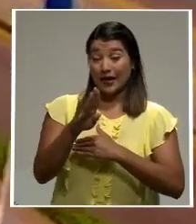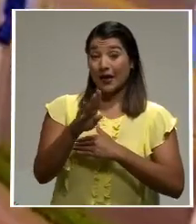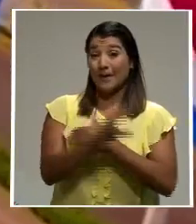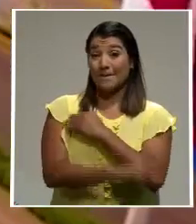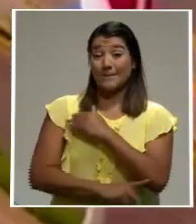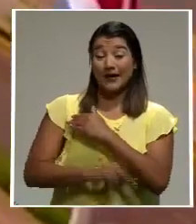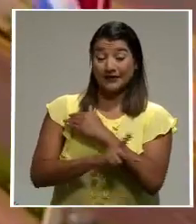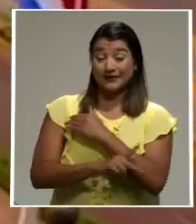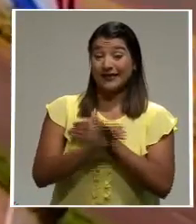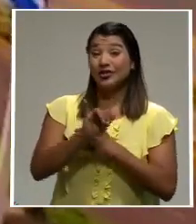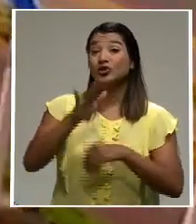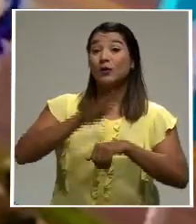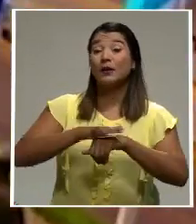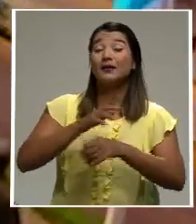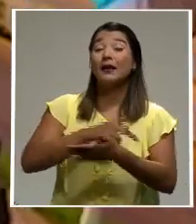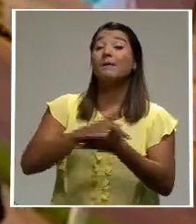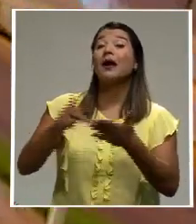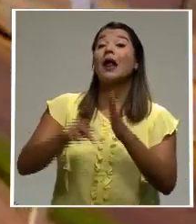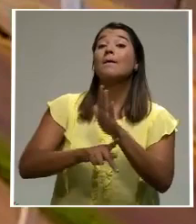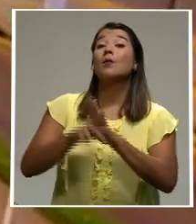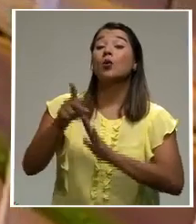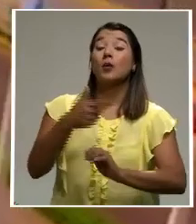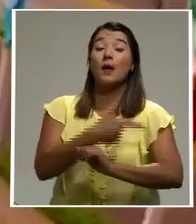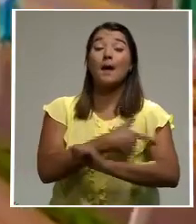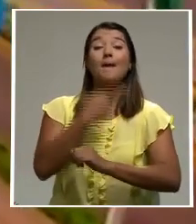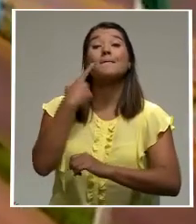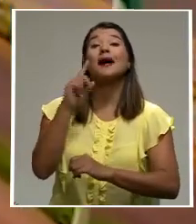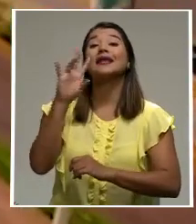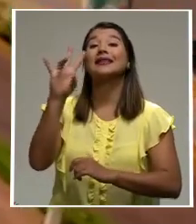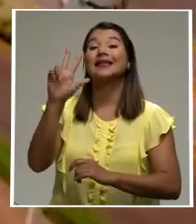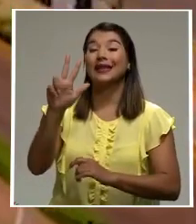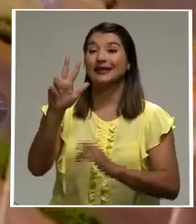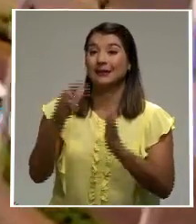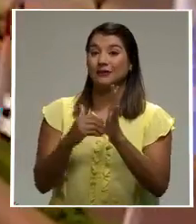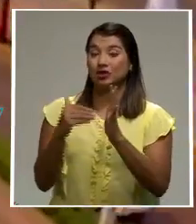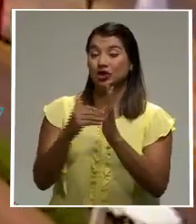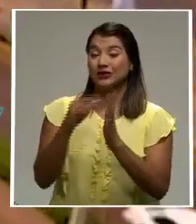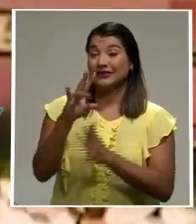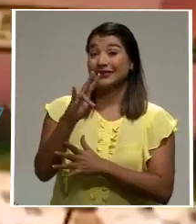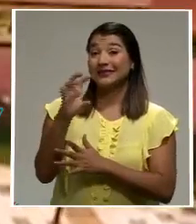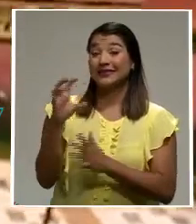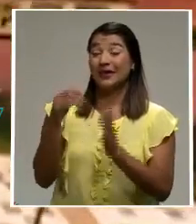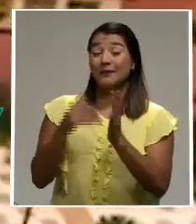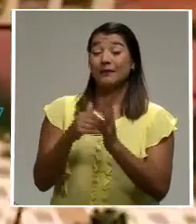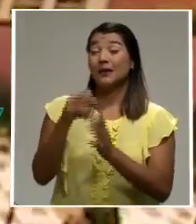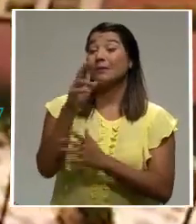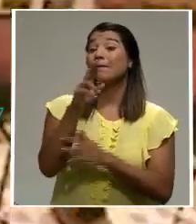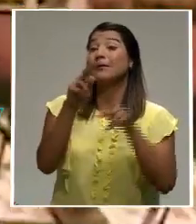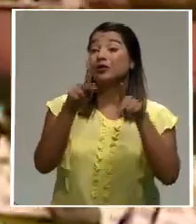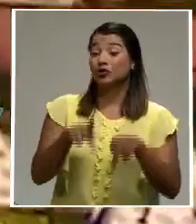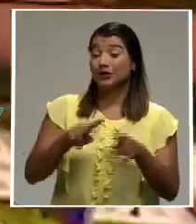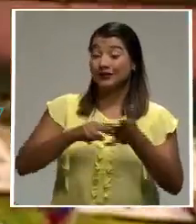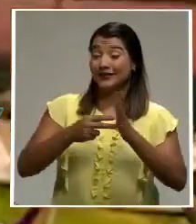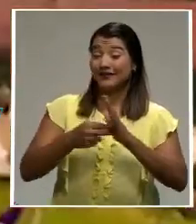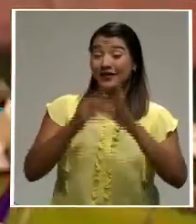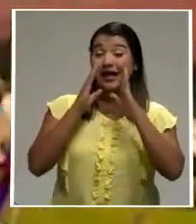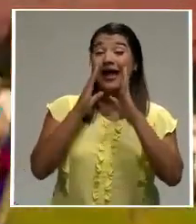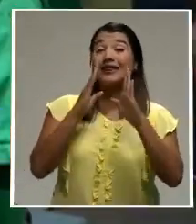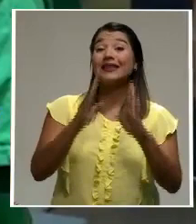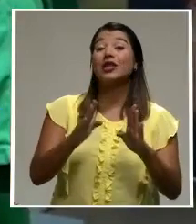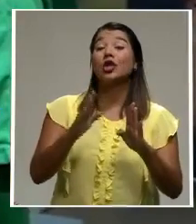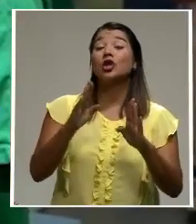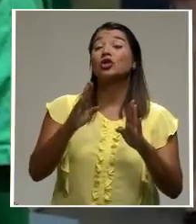permitirá costear el programa de vacunas a 3.700.000 personas, logrando una cobertura del 72% de la